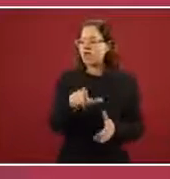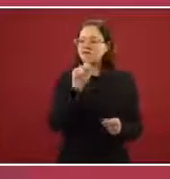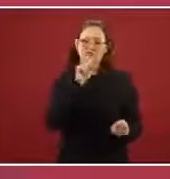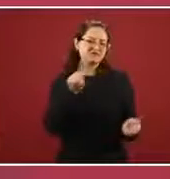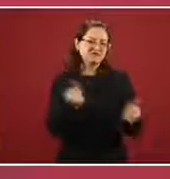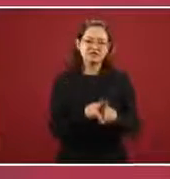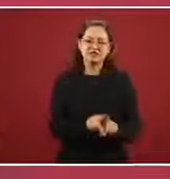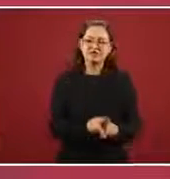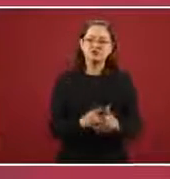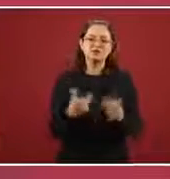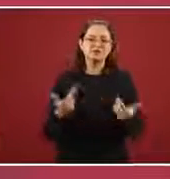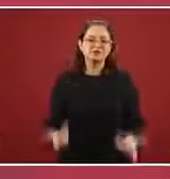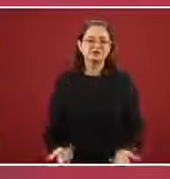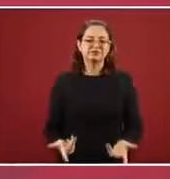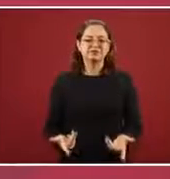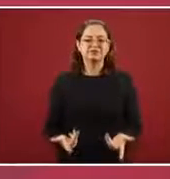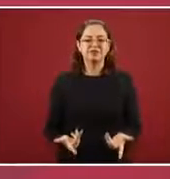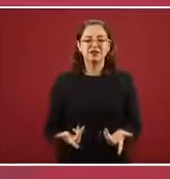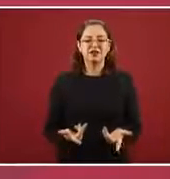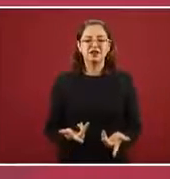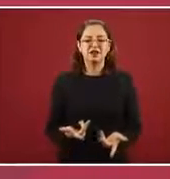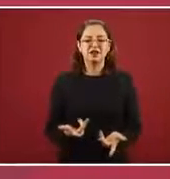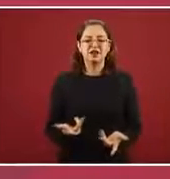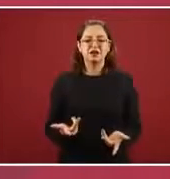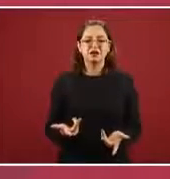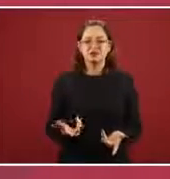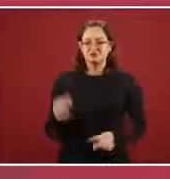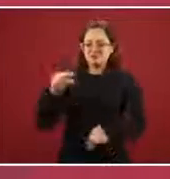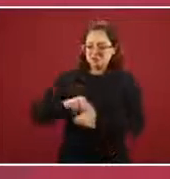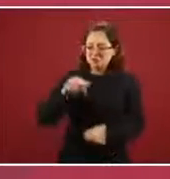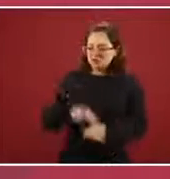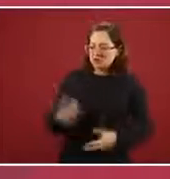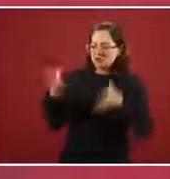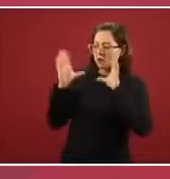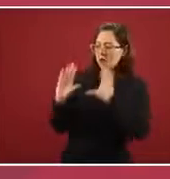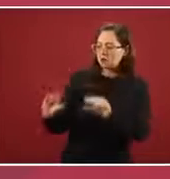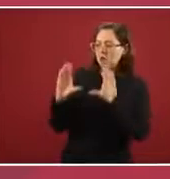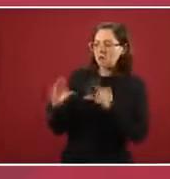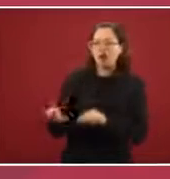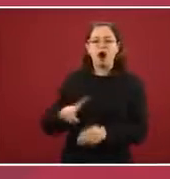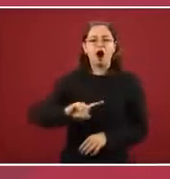Dejaron de formar médicos,